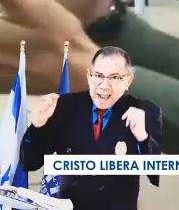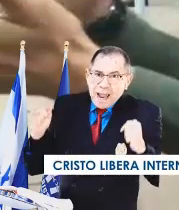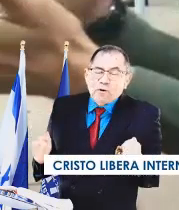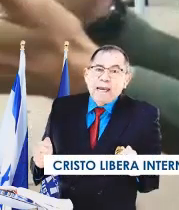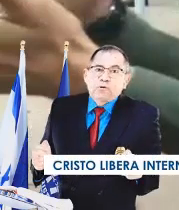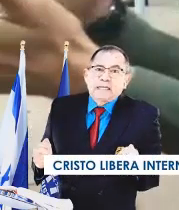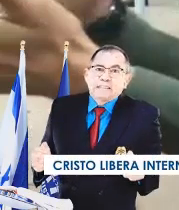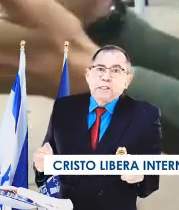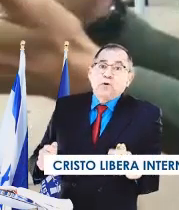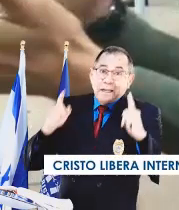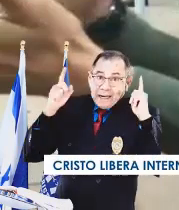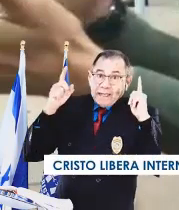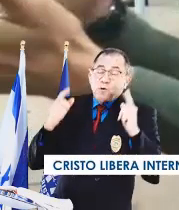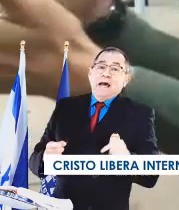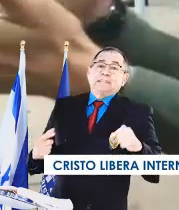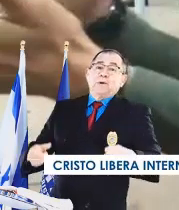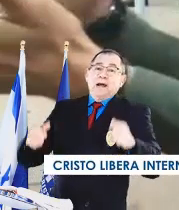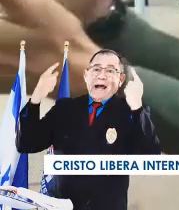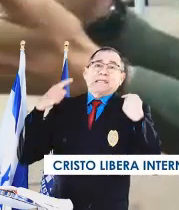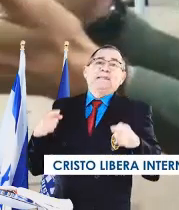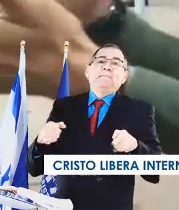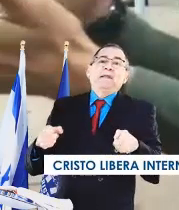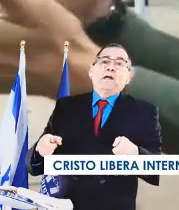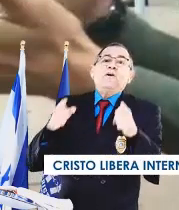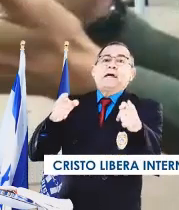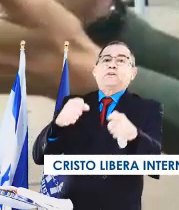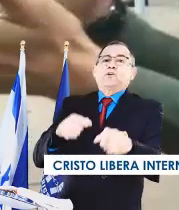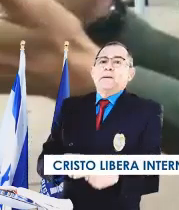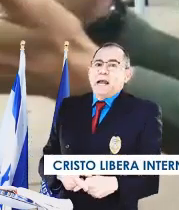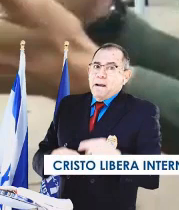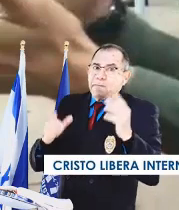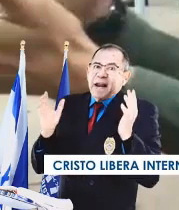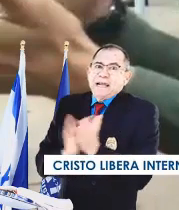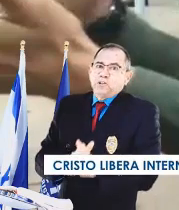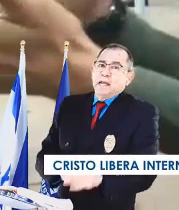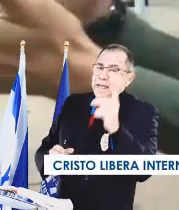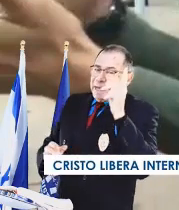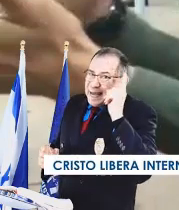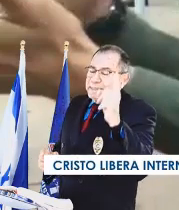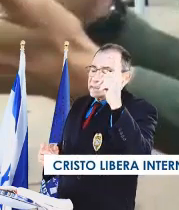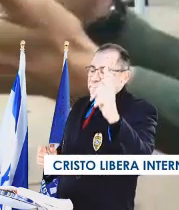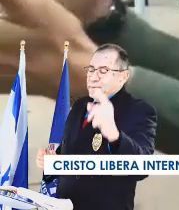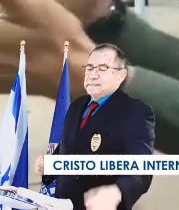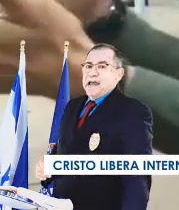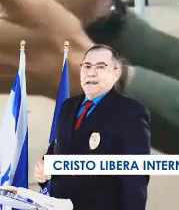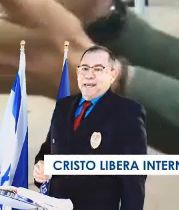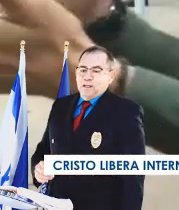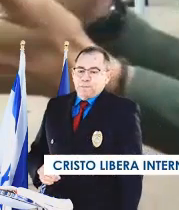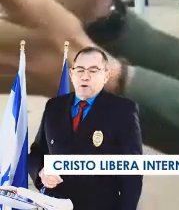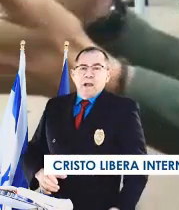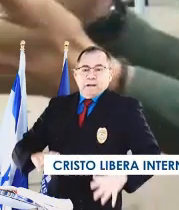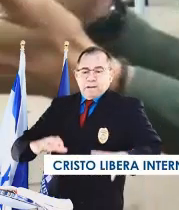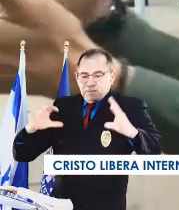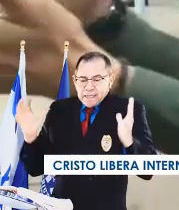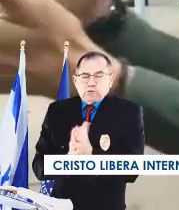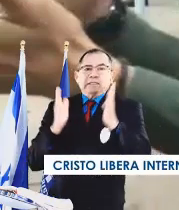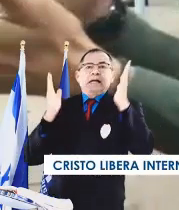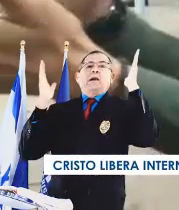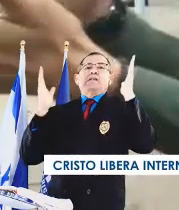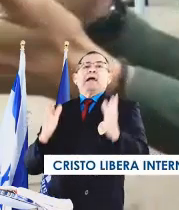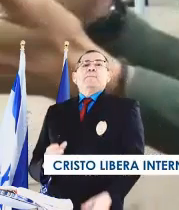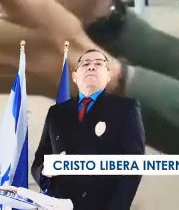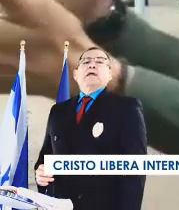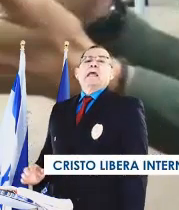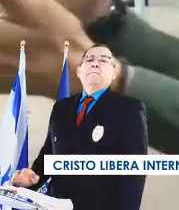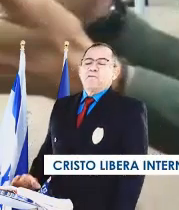corresponde a lo que Cristo está haciendo Cristo ha sido a través de Cristo Este es el mensaje de escrito hermano y